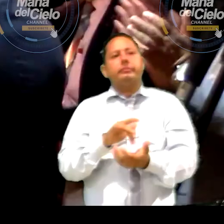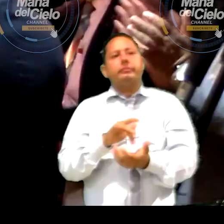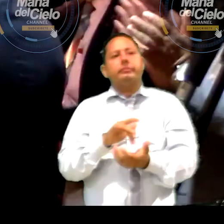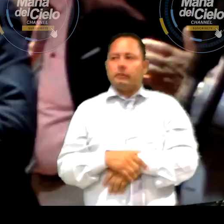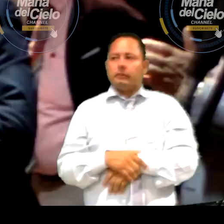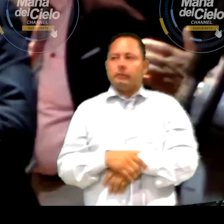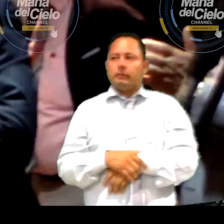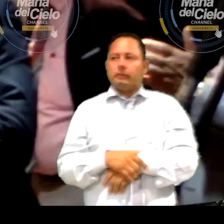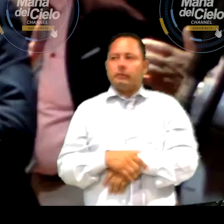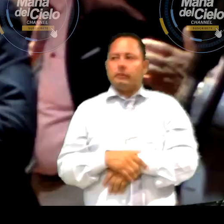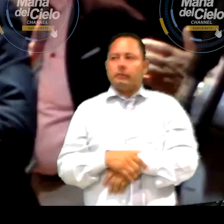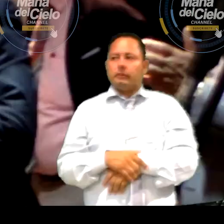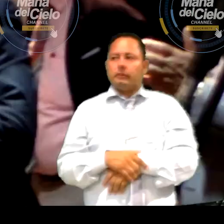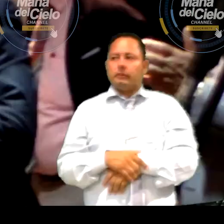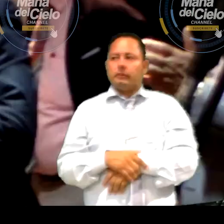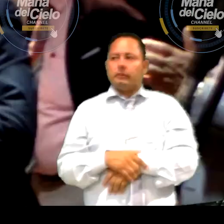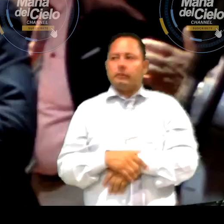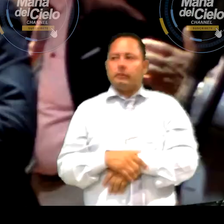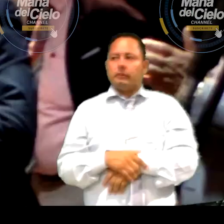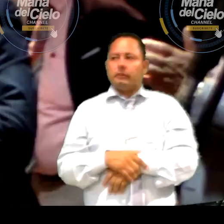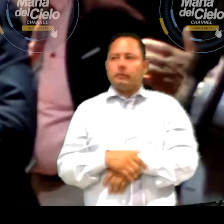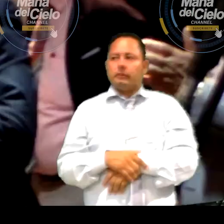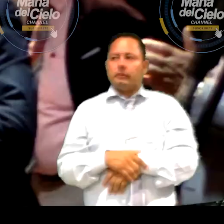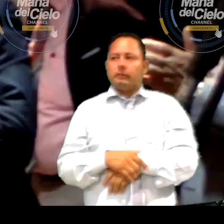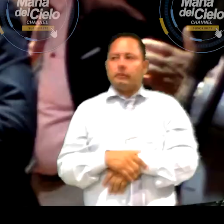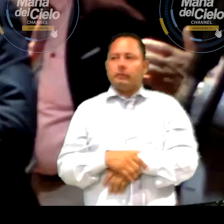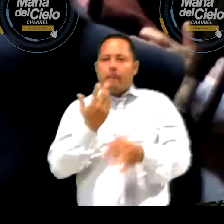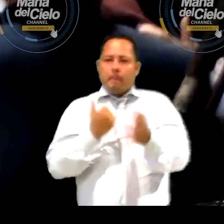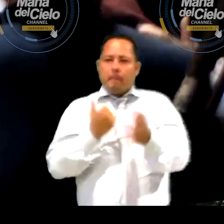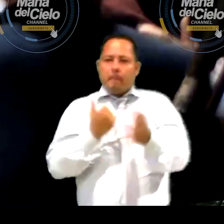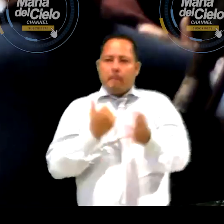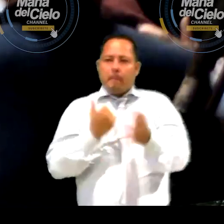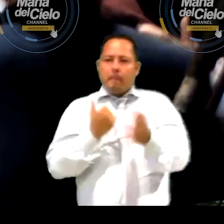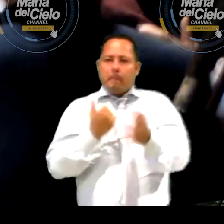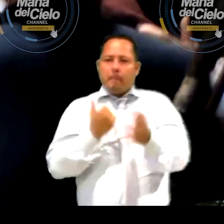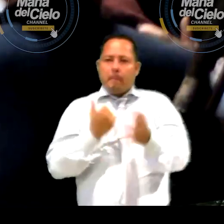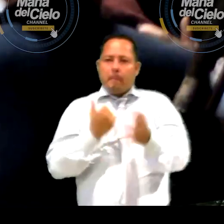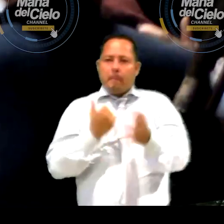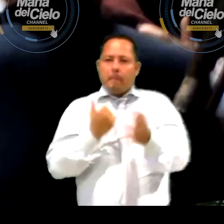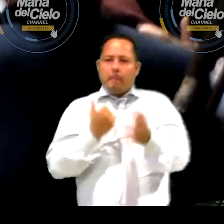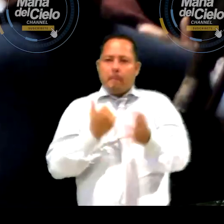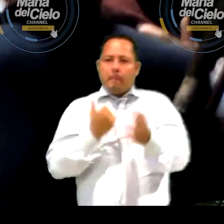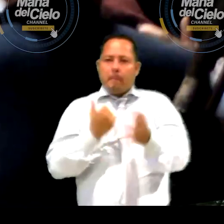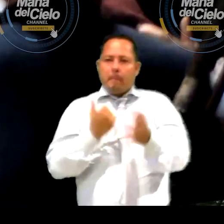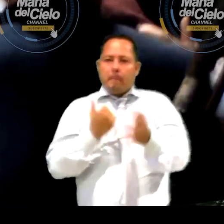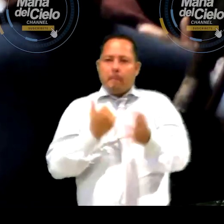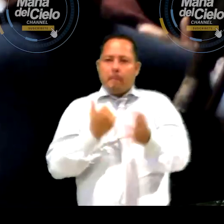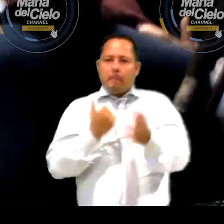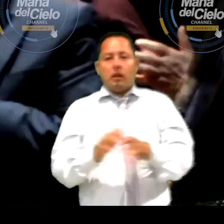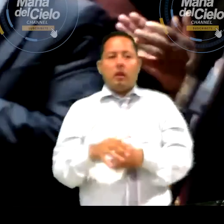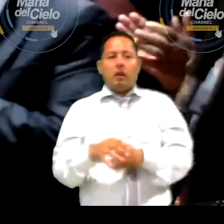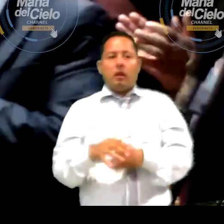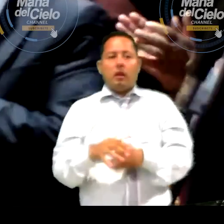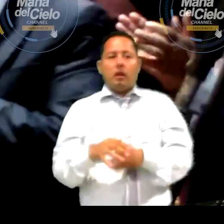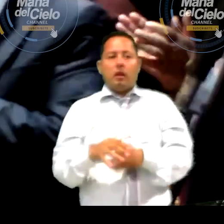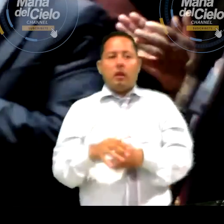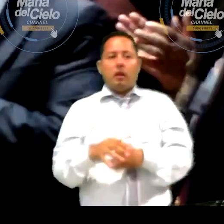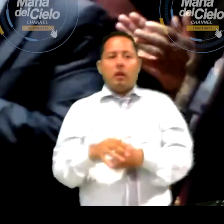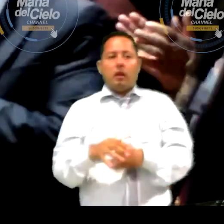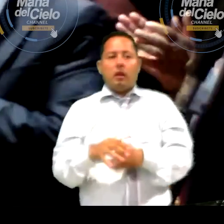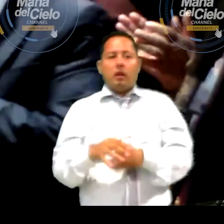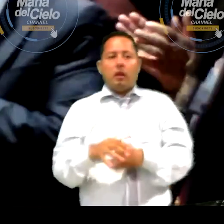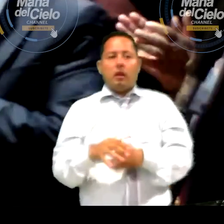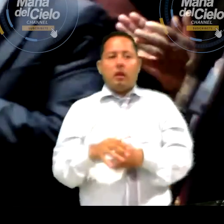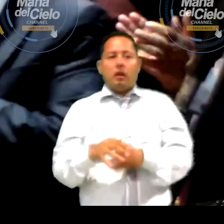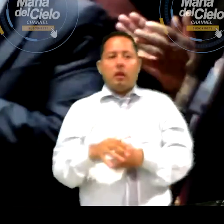Lástima que el espacio sea, no sea tan amplio. Pero venga, venga, venga. Todos los amigos que están aquí esta noche, venga. Todos los hermanos que necesitan un